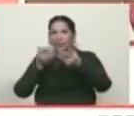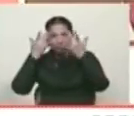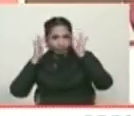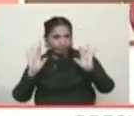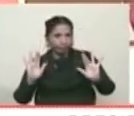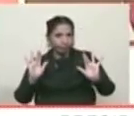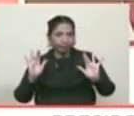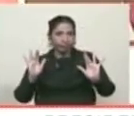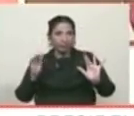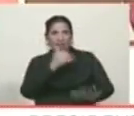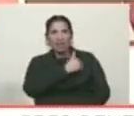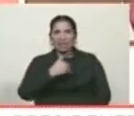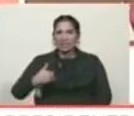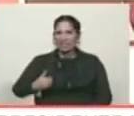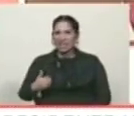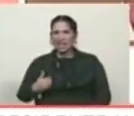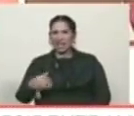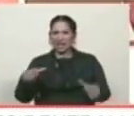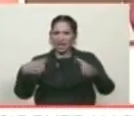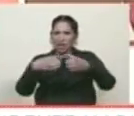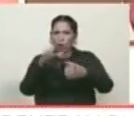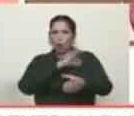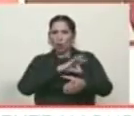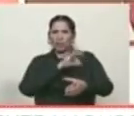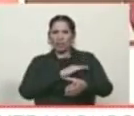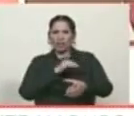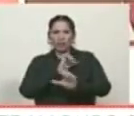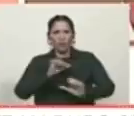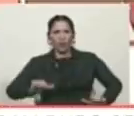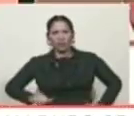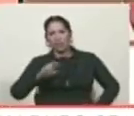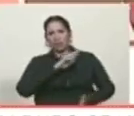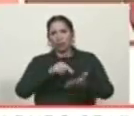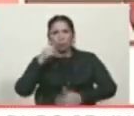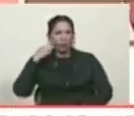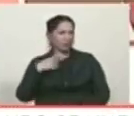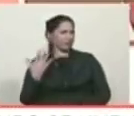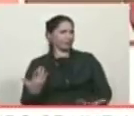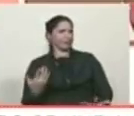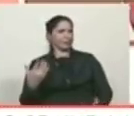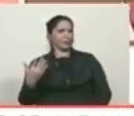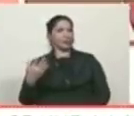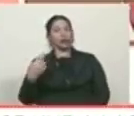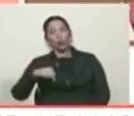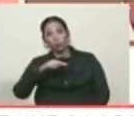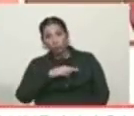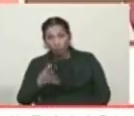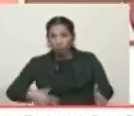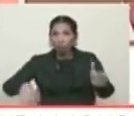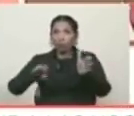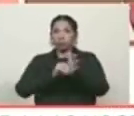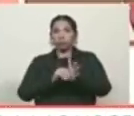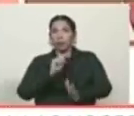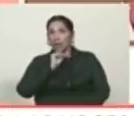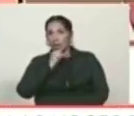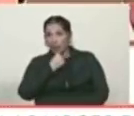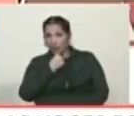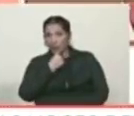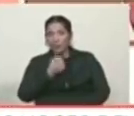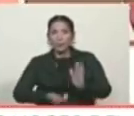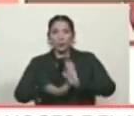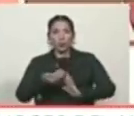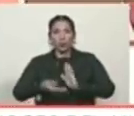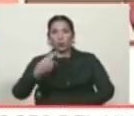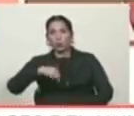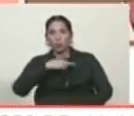prefieren a los colectivos que a la Fuerza Armada Nacional Bolivariana. Nosotros decimos, vuelvo y reitero, la clave fundamental de nuestra revolución